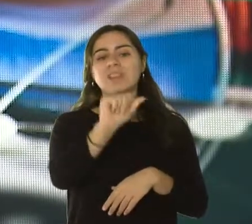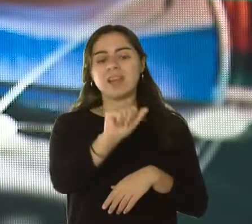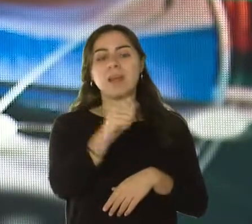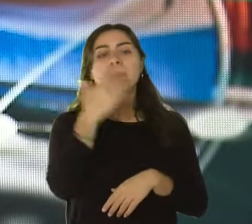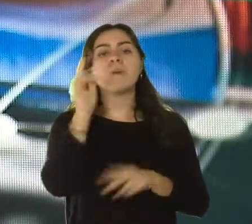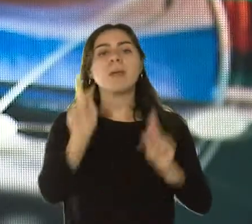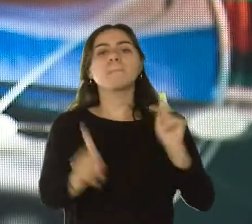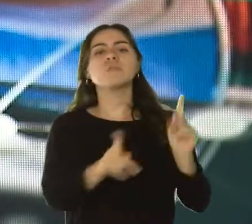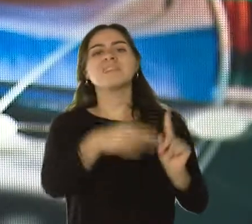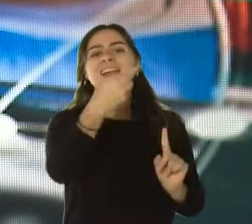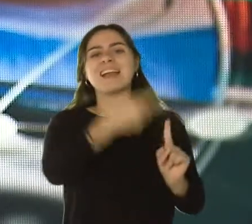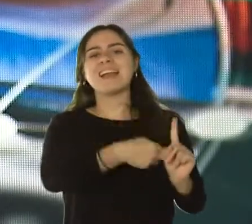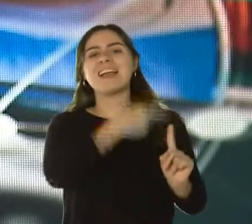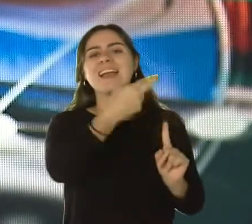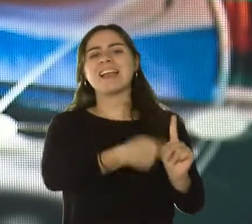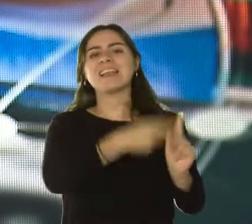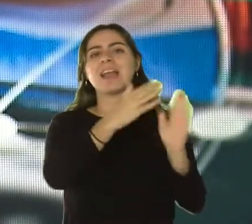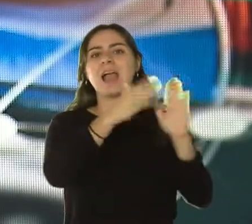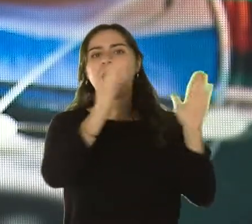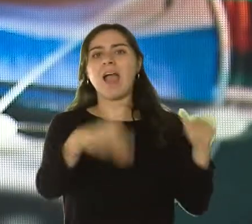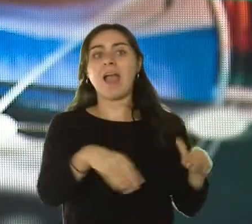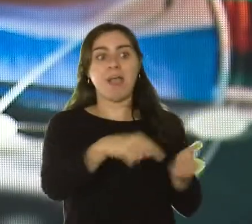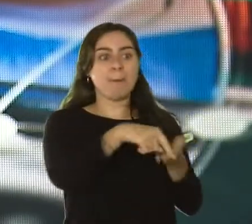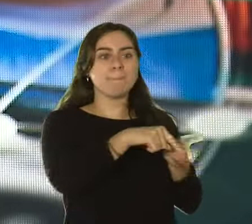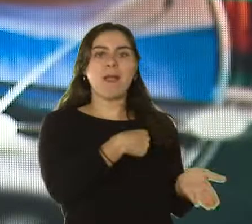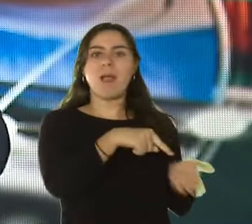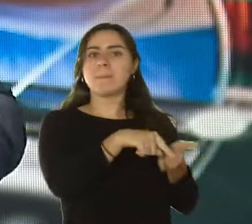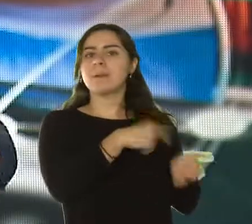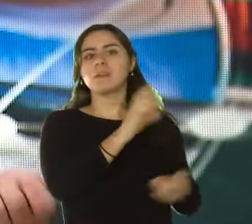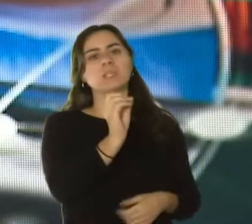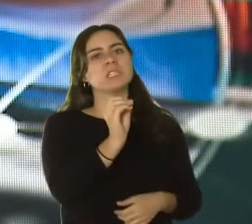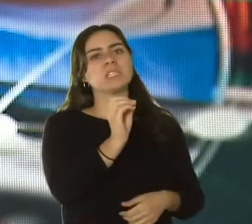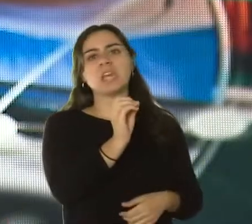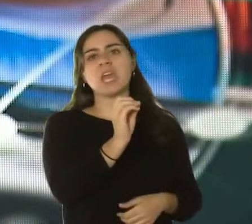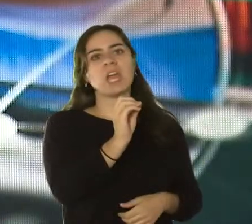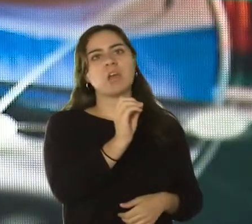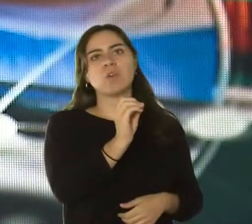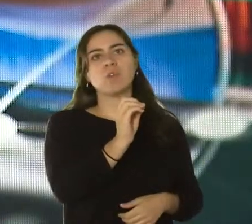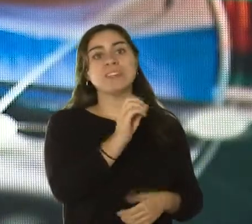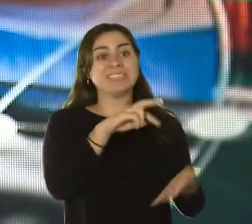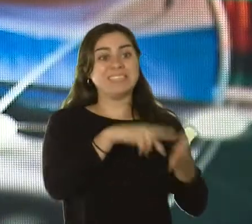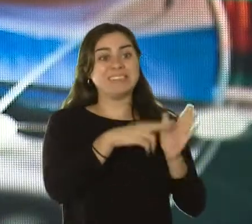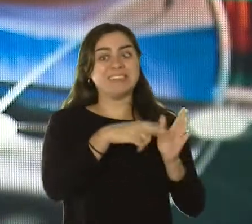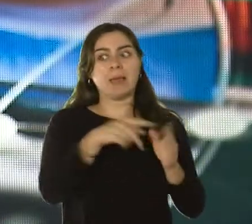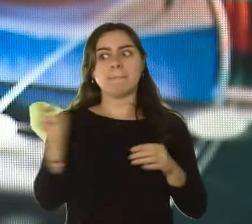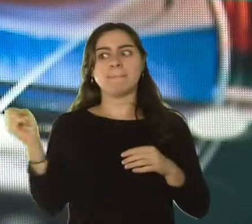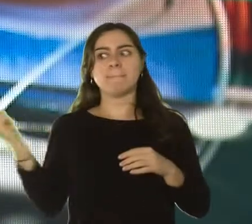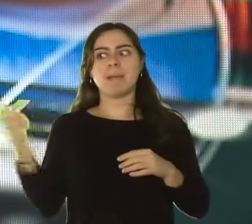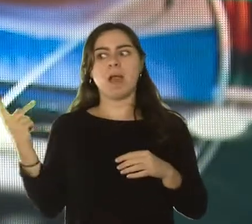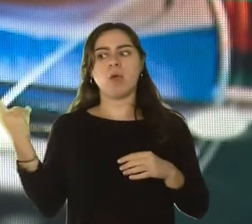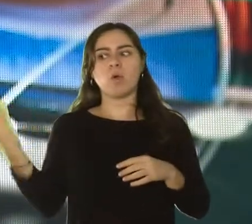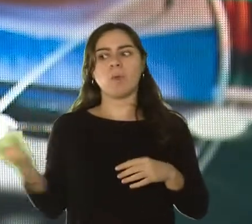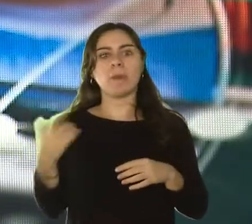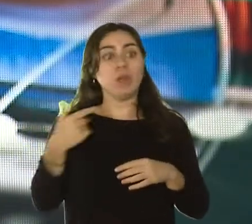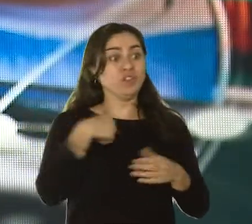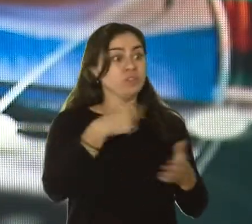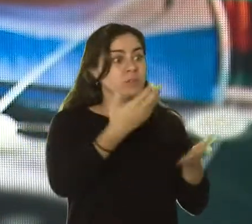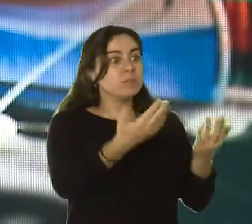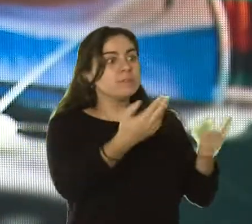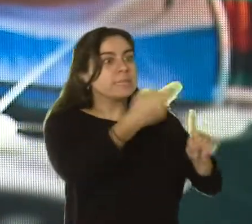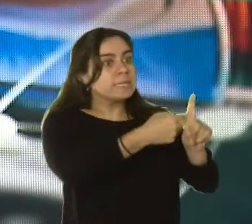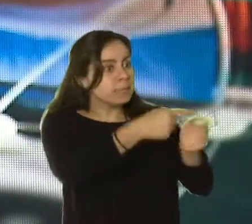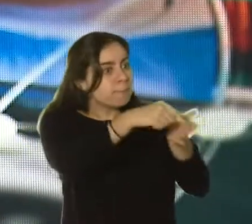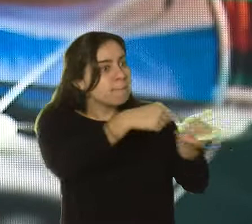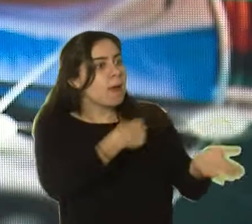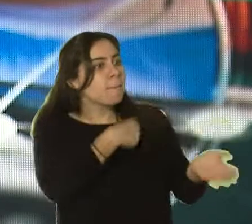arrendadas no están recibiendo esos pagos y por ende ellos tal vez no pueden pasarle ese pago al banco. Pero ciertamente el Congreso no